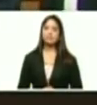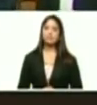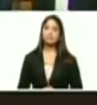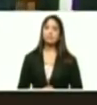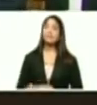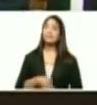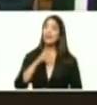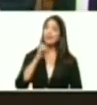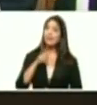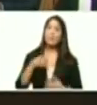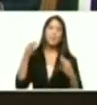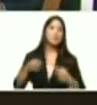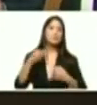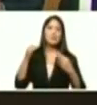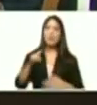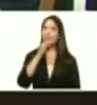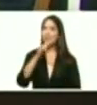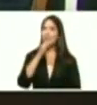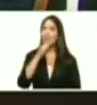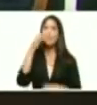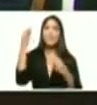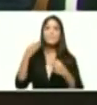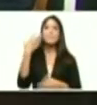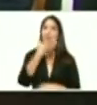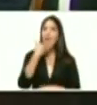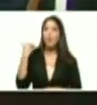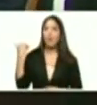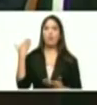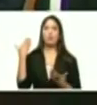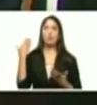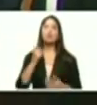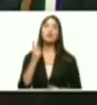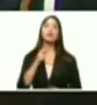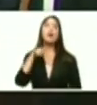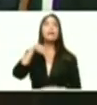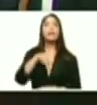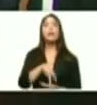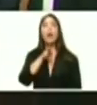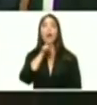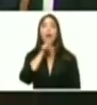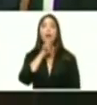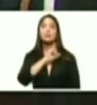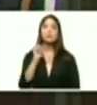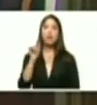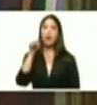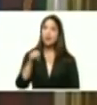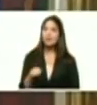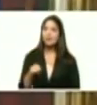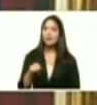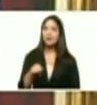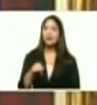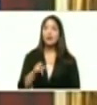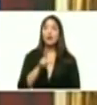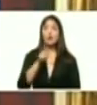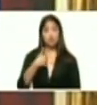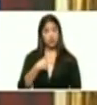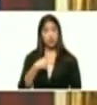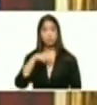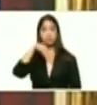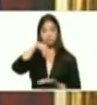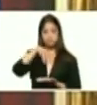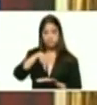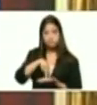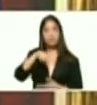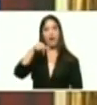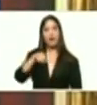tenemos que cada vez, informar mejor, informar, no solamente pararse aquí, aquí se cumple un papel, yo cumplo un papel aquí,